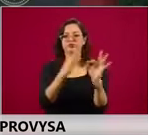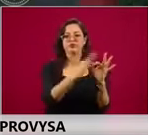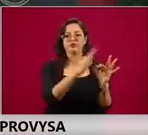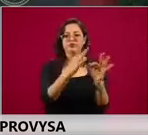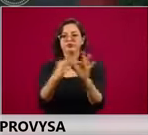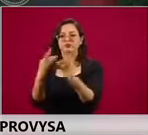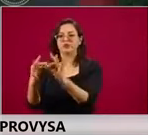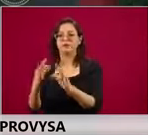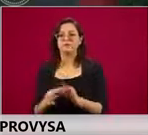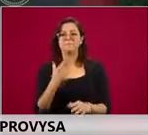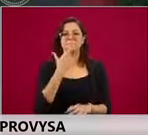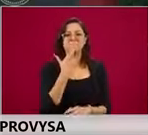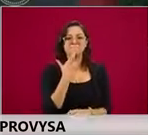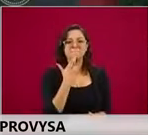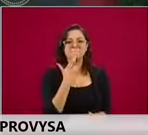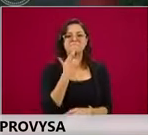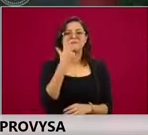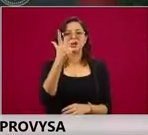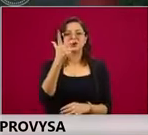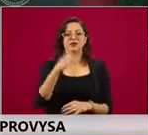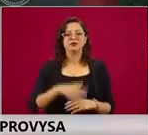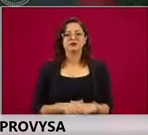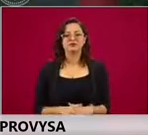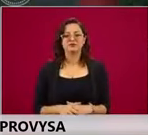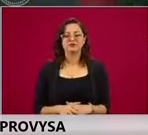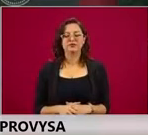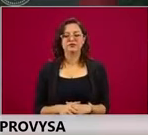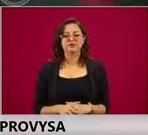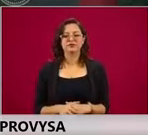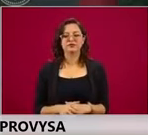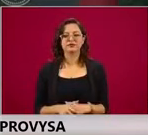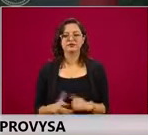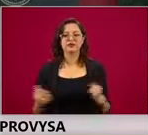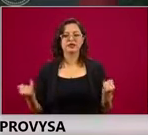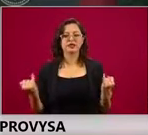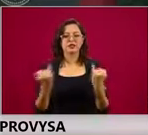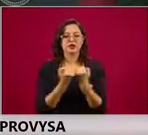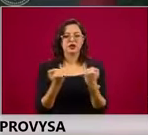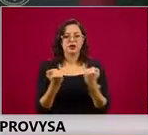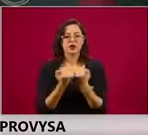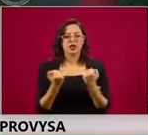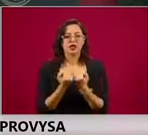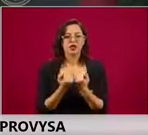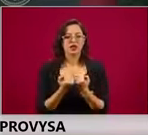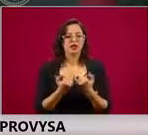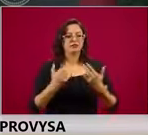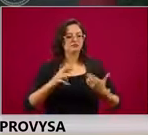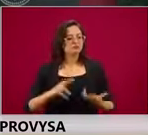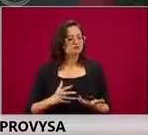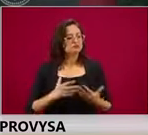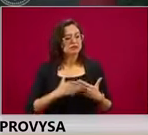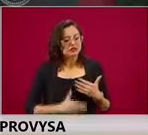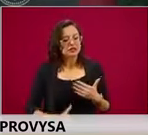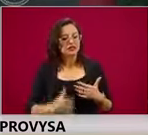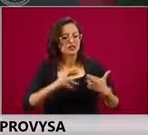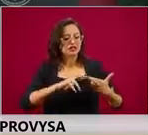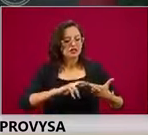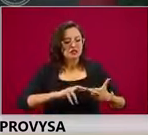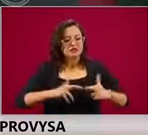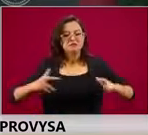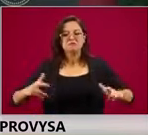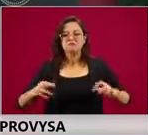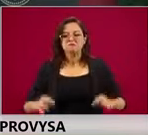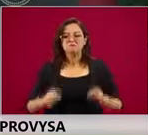dijo Andrés Manuel López Obrador, en los años 70 era el 40% de la economía a nivel mundial, uh-huh. Ahora ha bajado. Bueno, ese es su